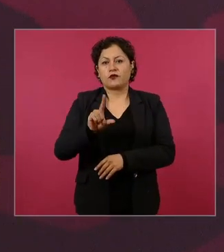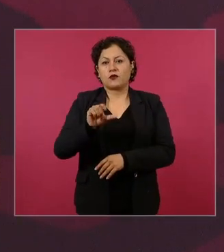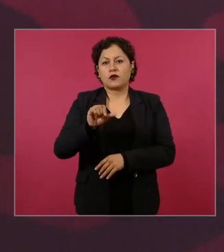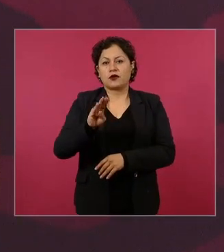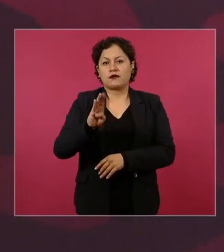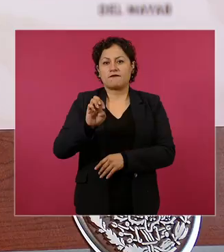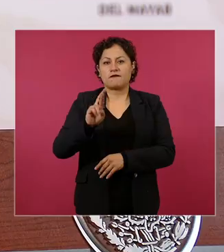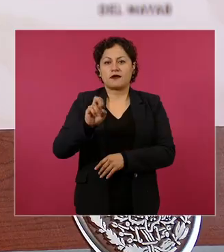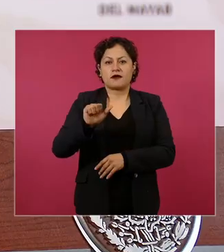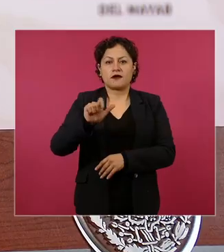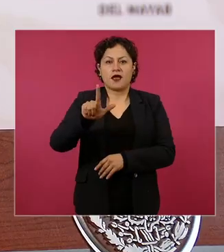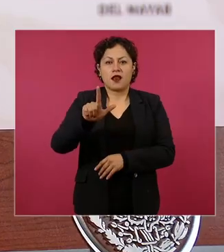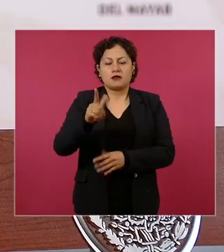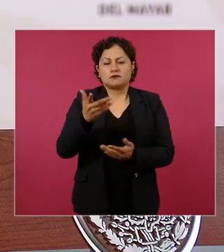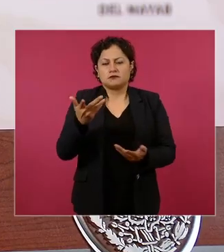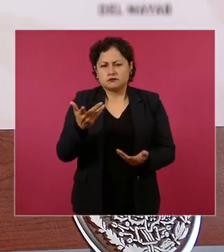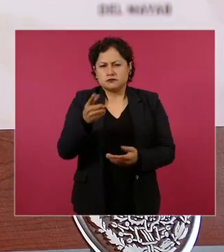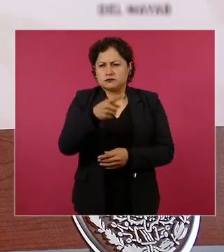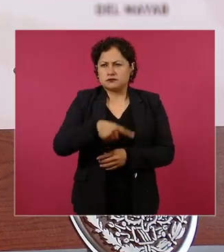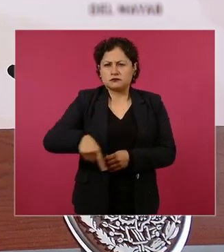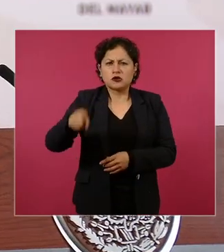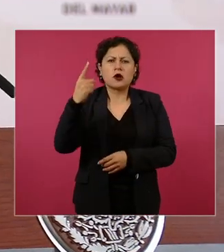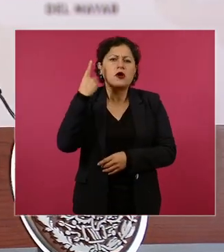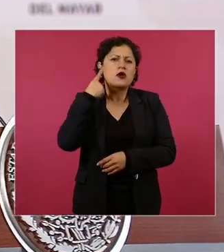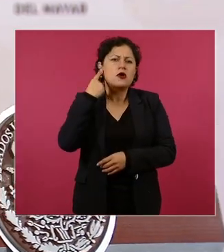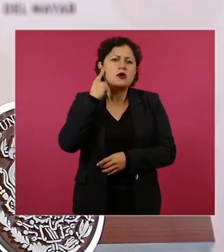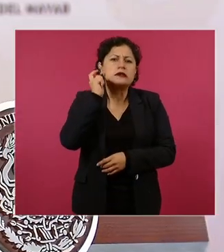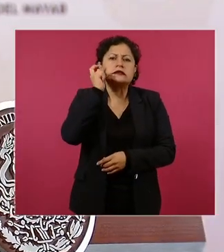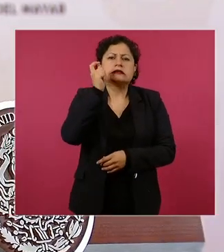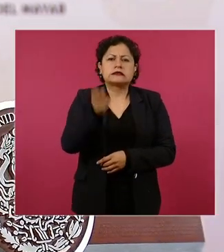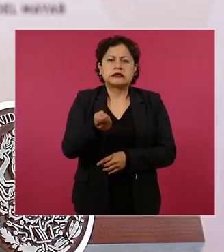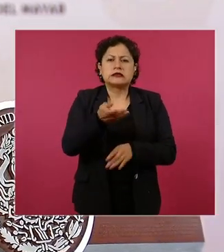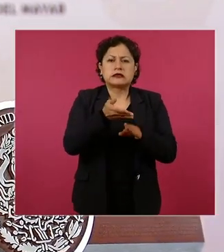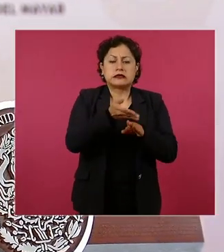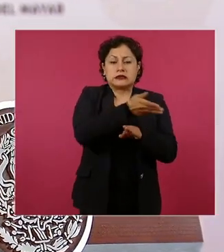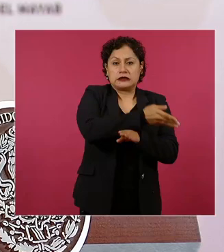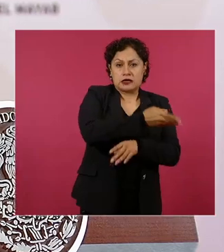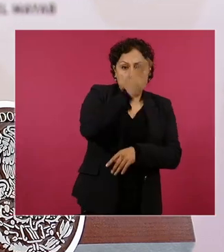mejor conocido por nosotros como neoporfirista,